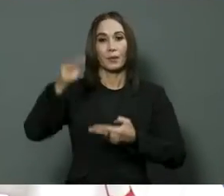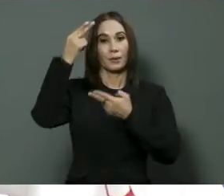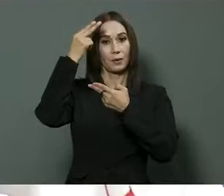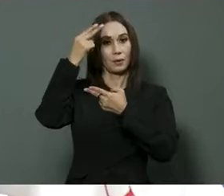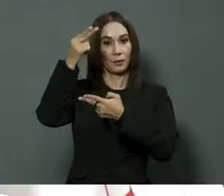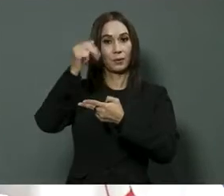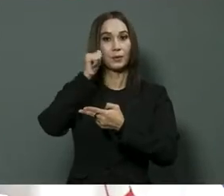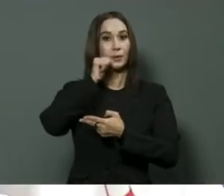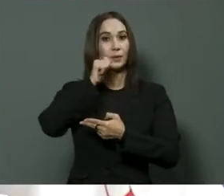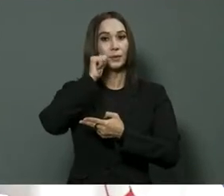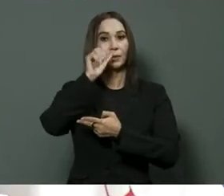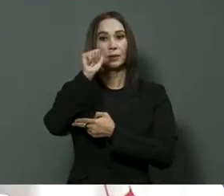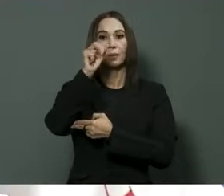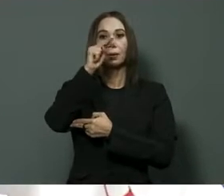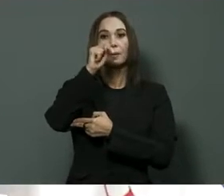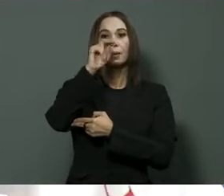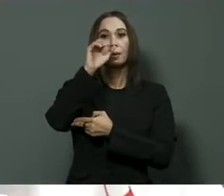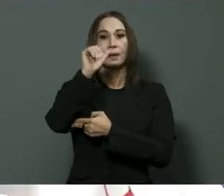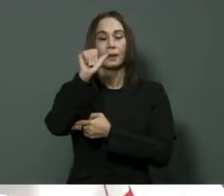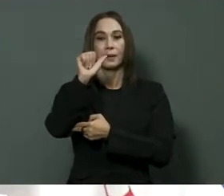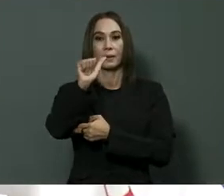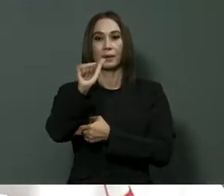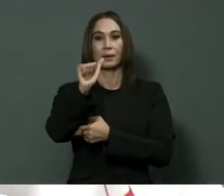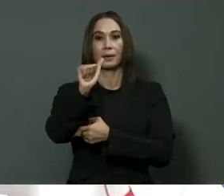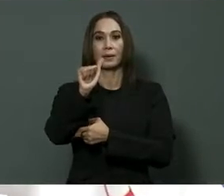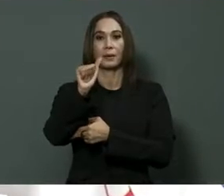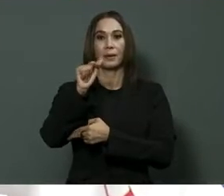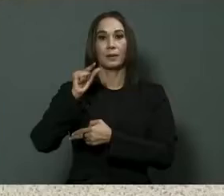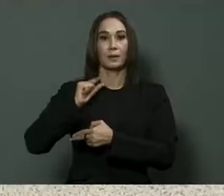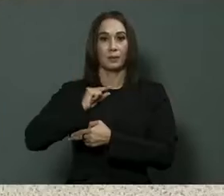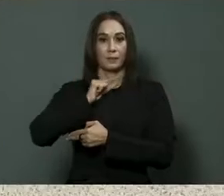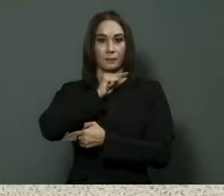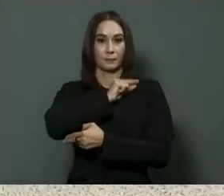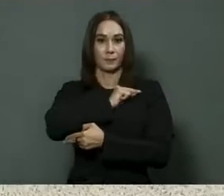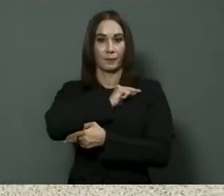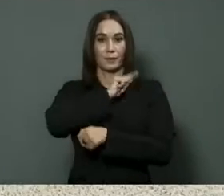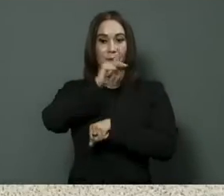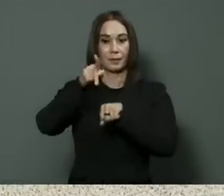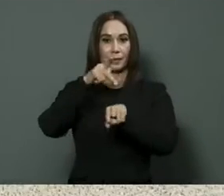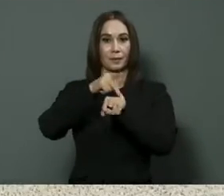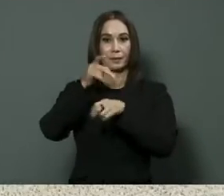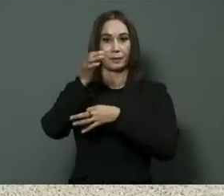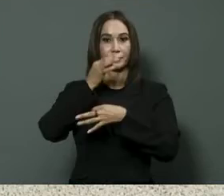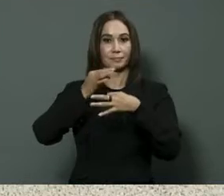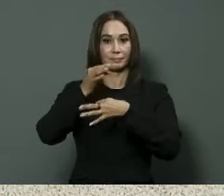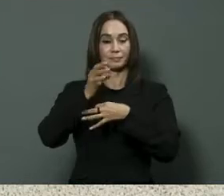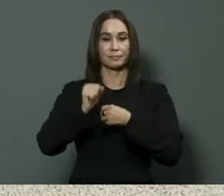Honorable señora Ana Xiomara Cortés, gobernadora provincial.